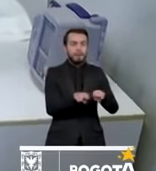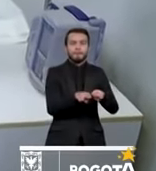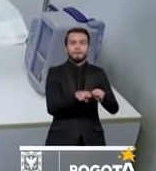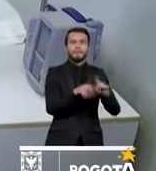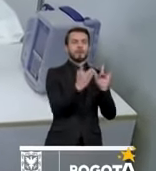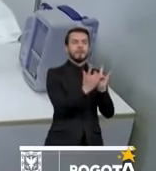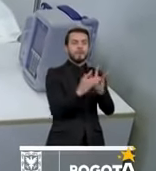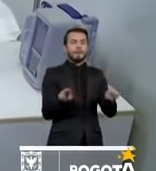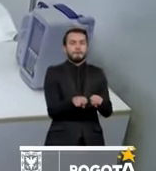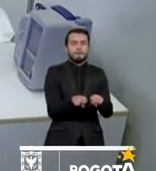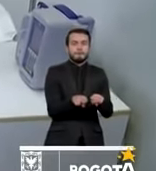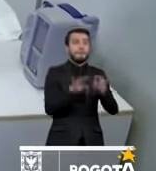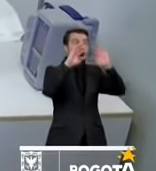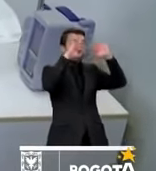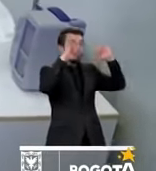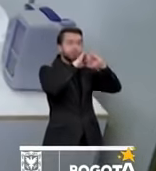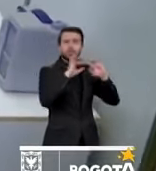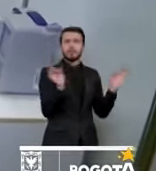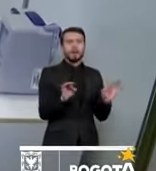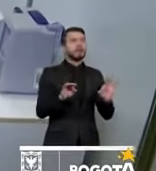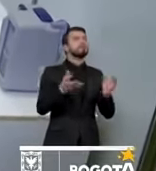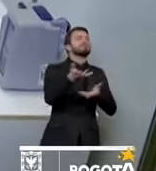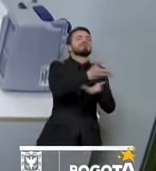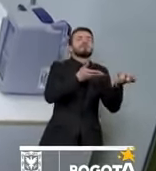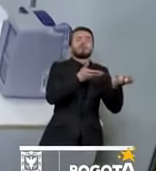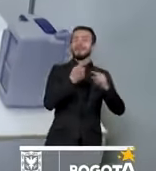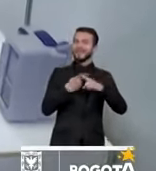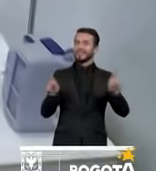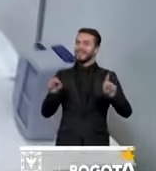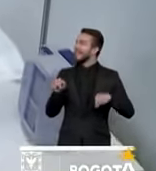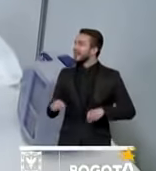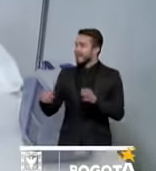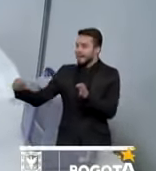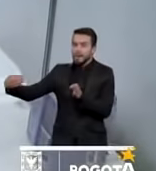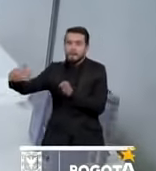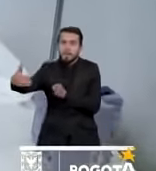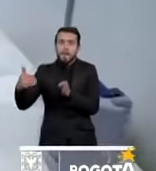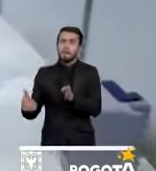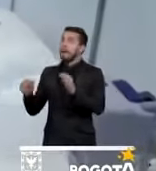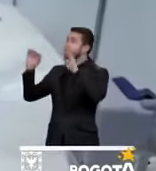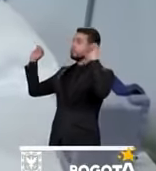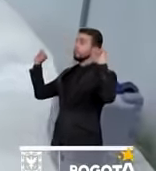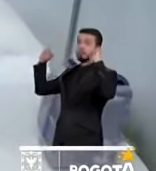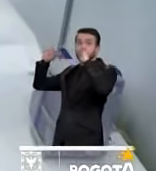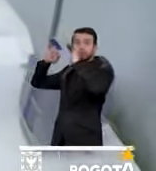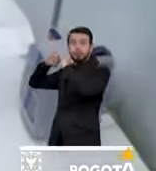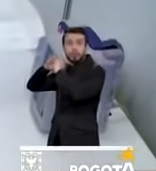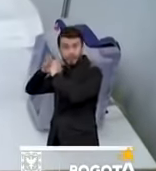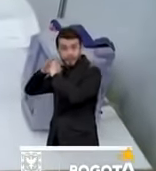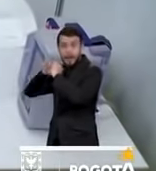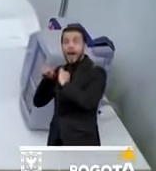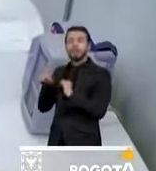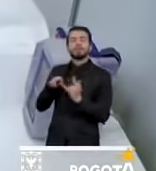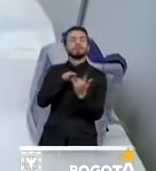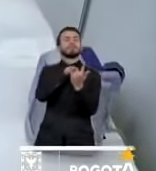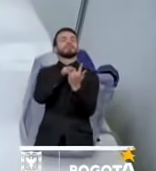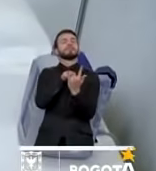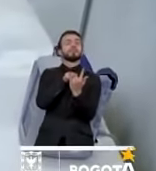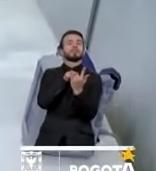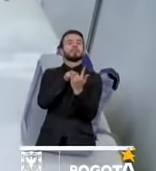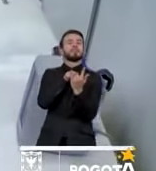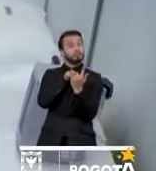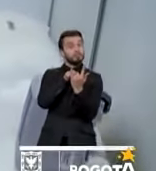cómodas que fueron pensadas como sí, hospital de campaña, pero que nos da el menor riesgo para caída